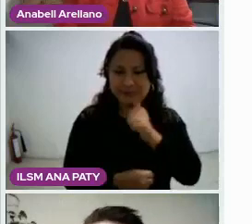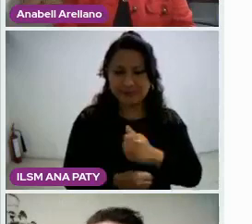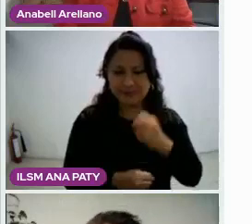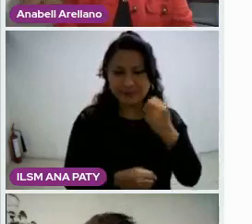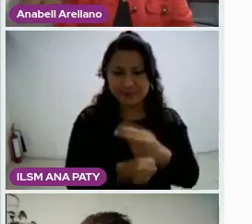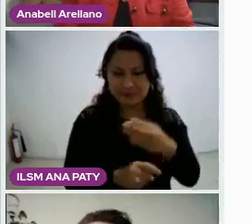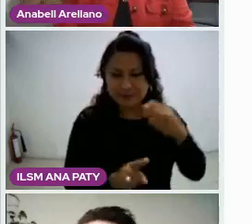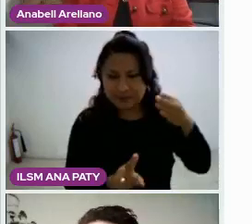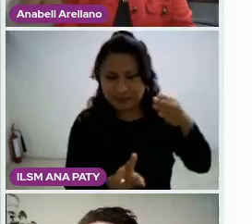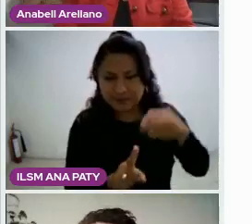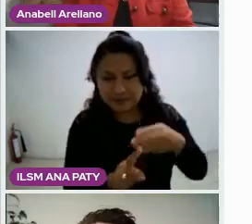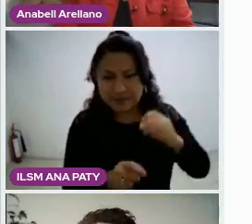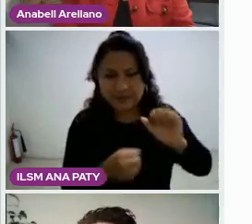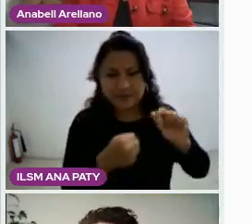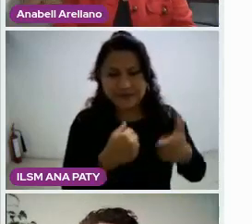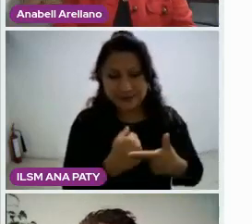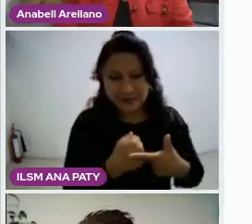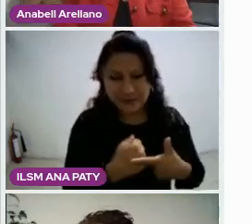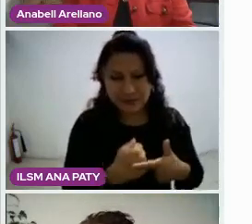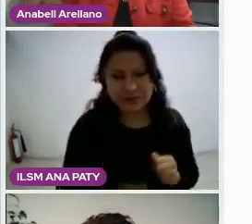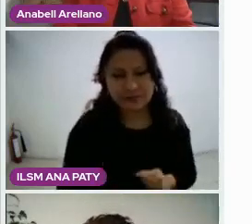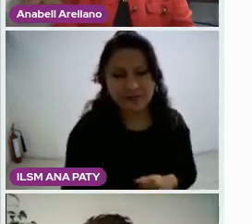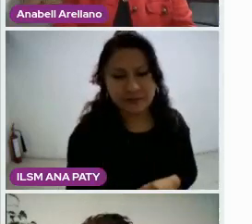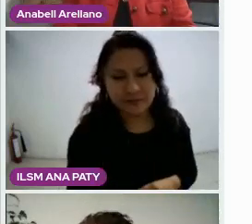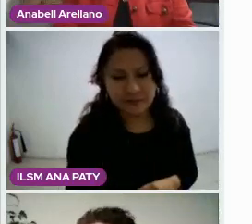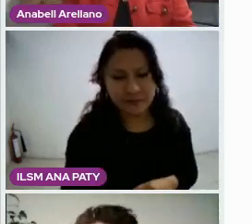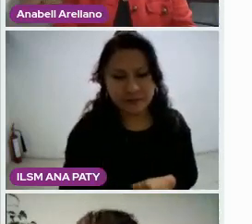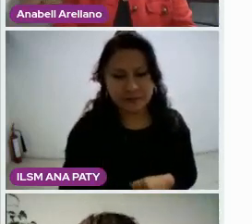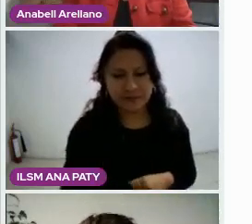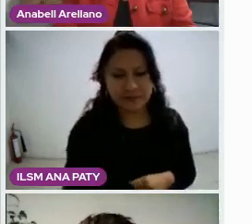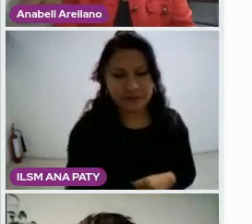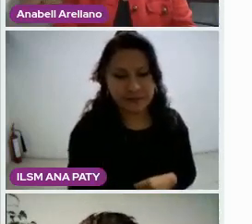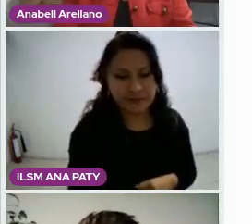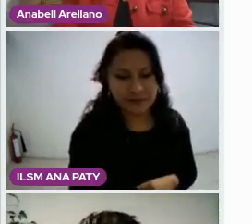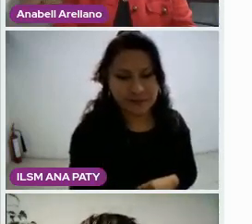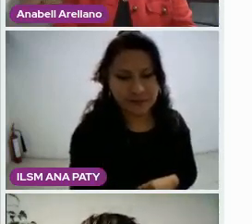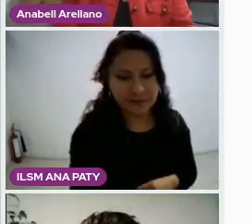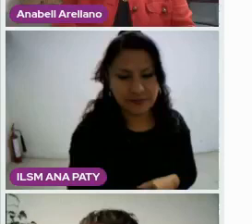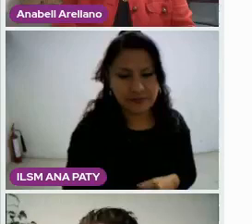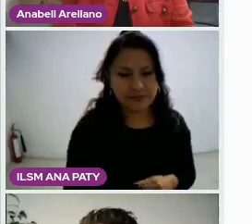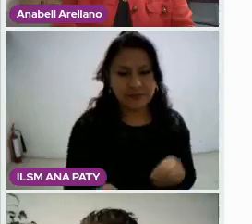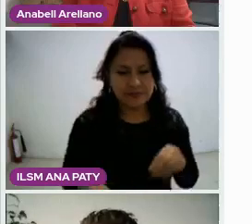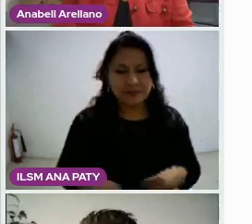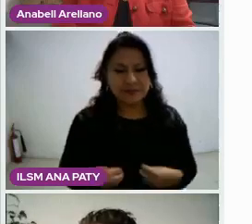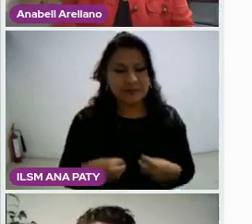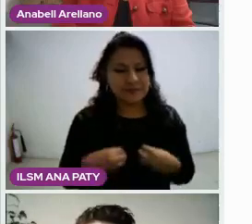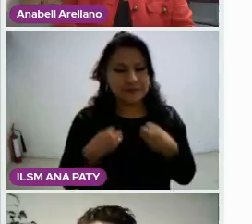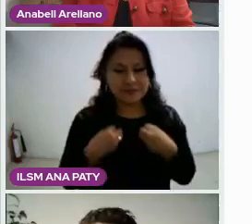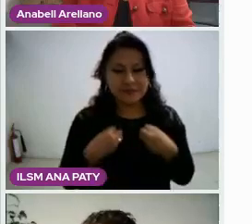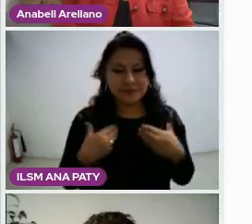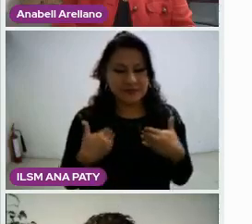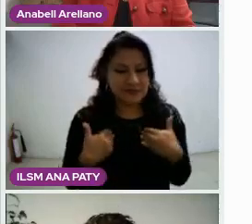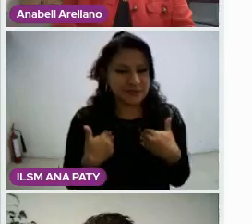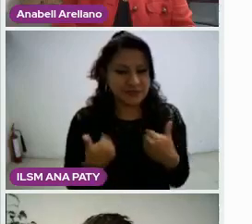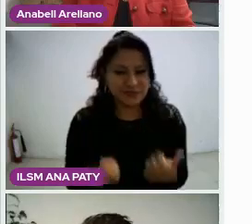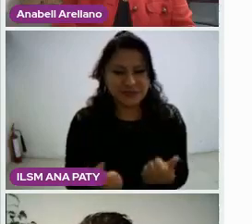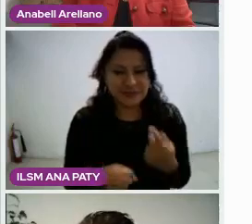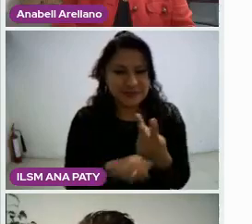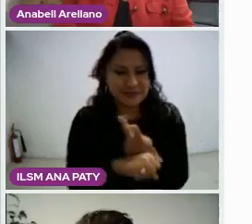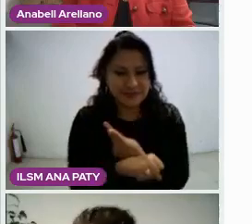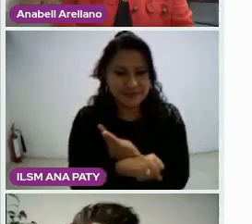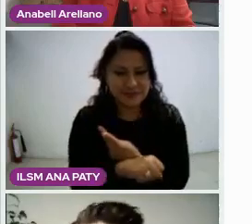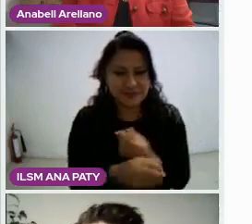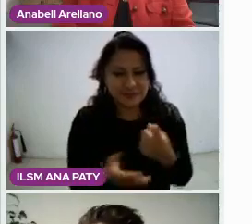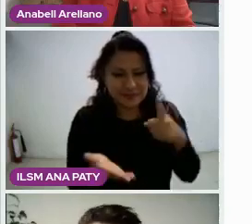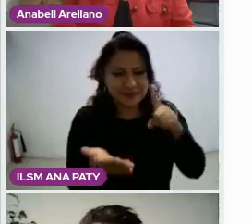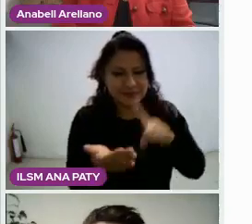obsesivo compulsivamente, pero no lo están viviendo y no están entendiendo qué está pasando dentro, ¿no? No están viendo que esta